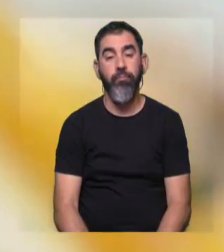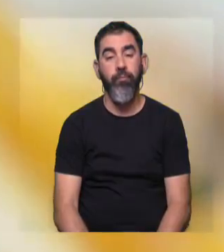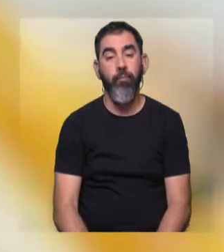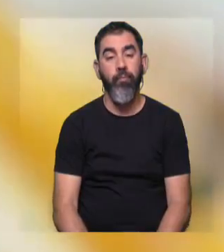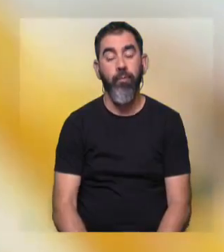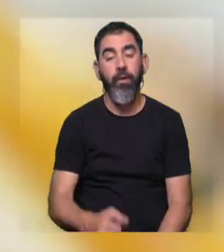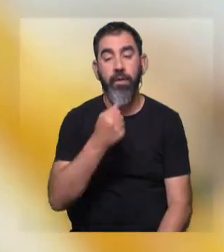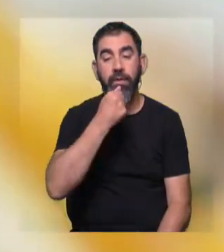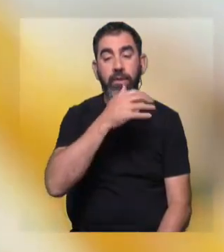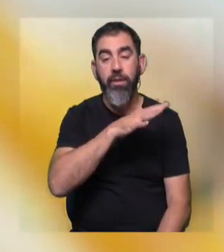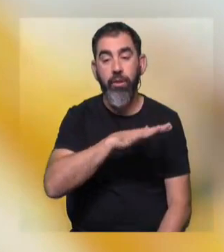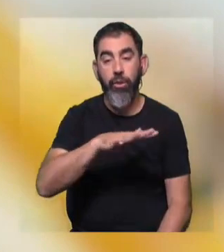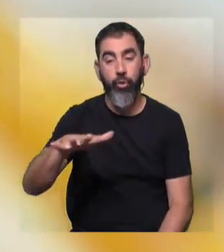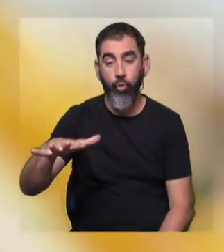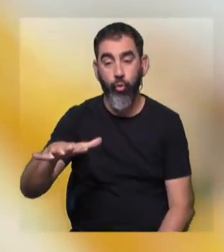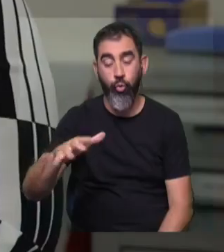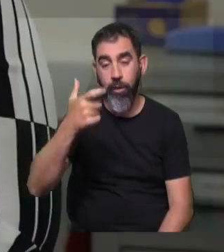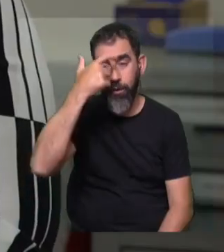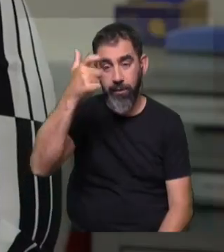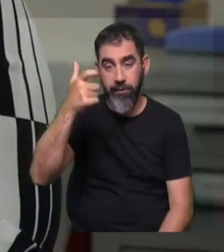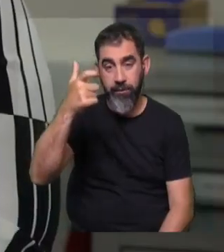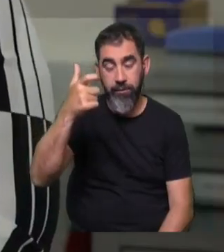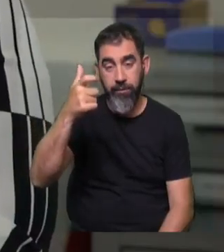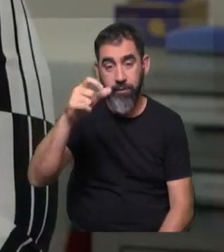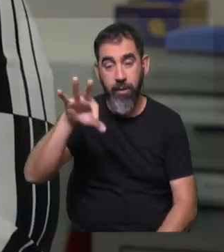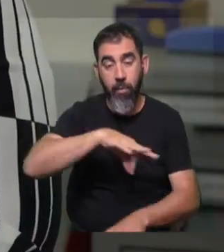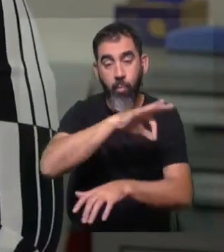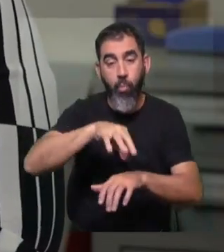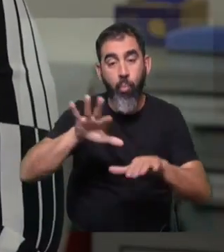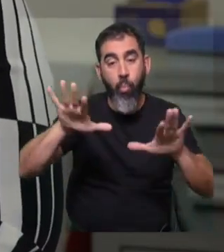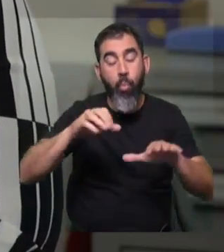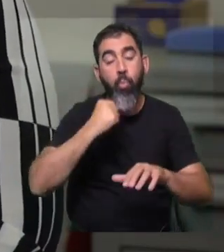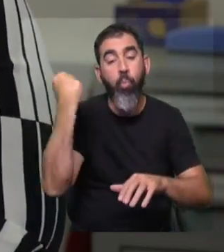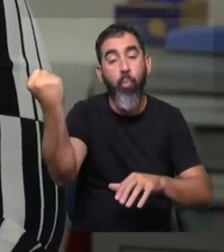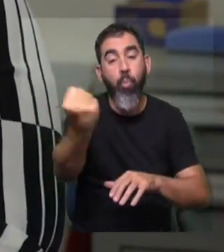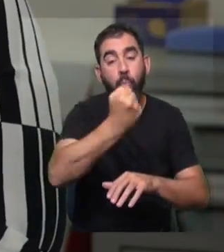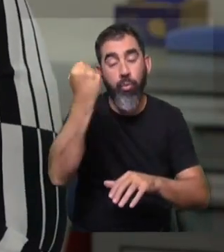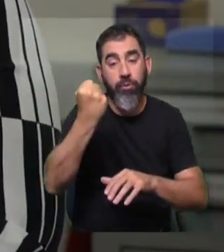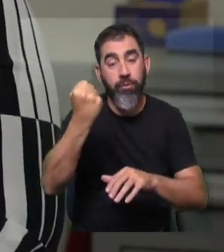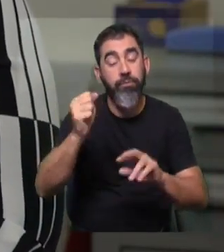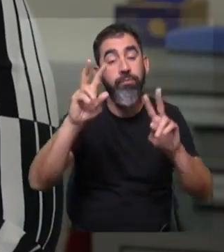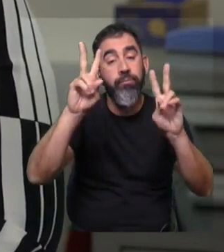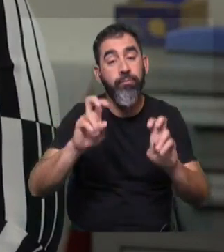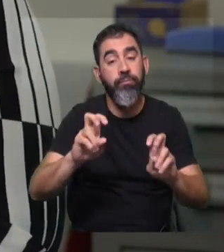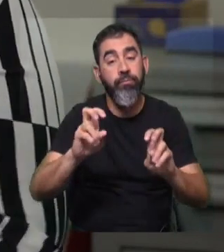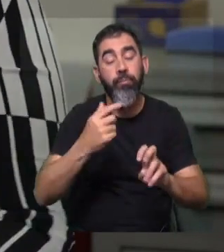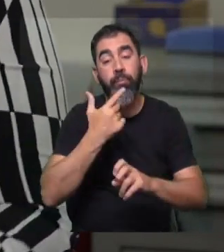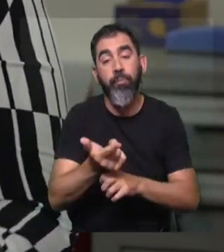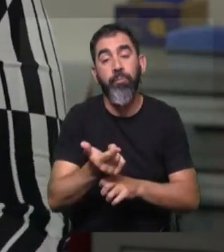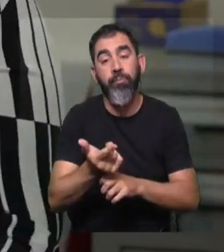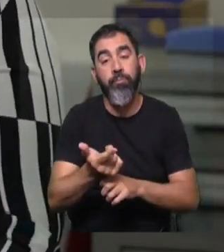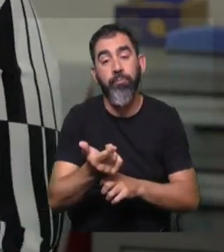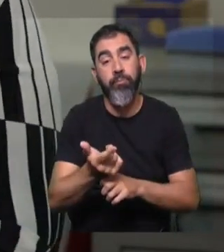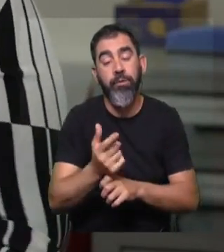En la historia de la ciencia, Drosophila melanogaster tiene un papel muy importante que queda representado o es